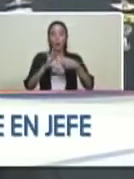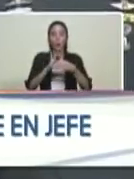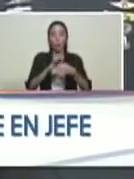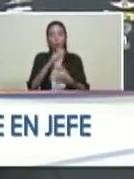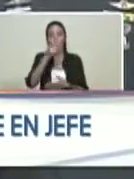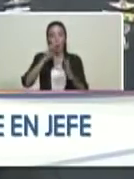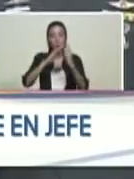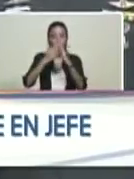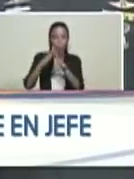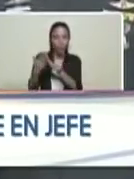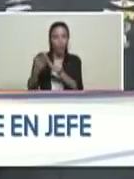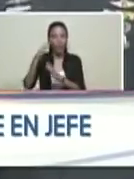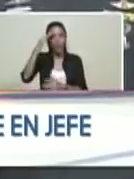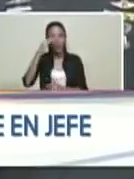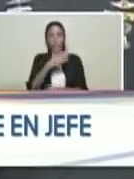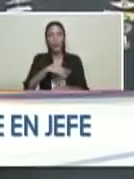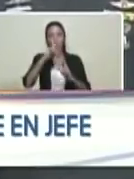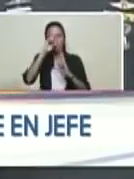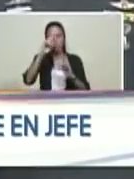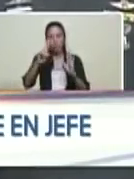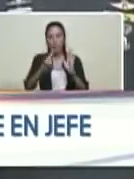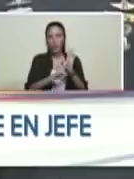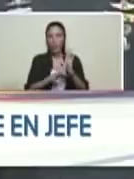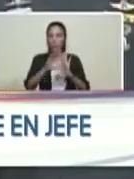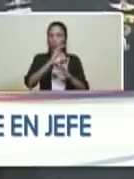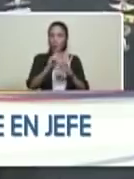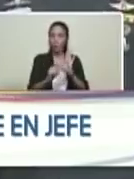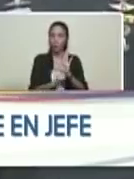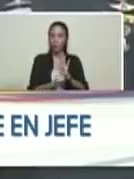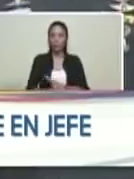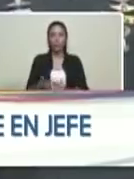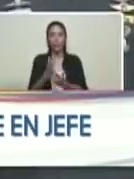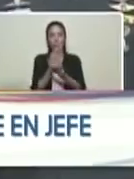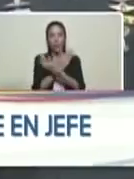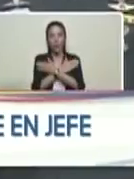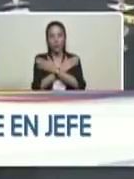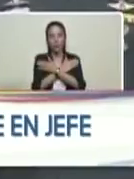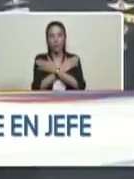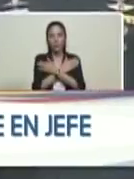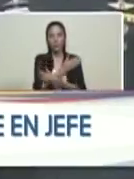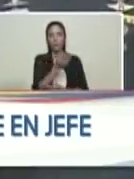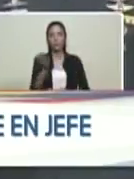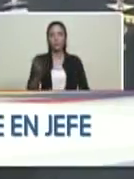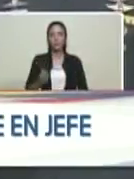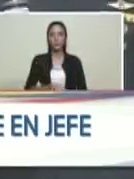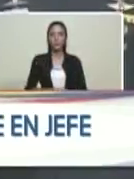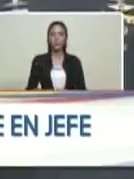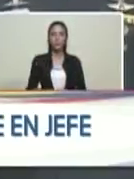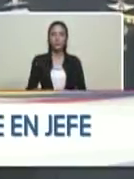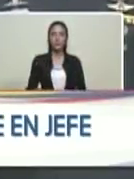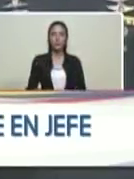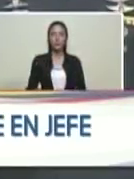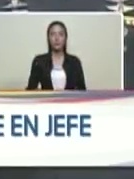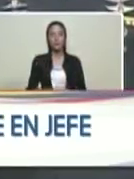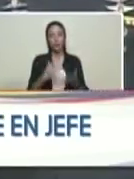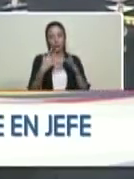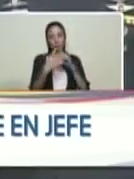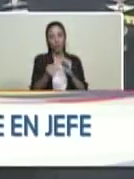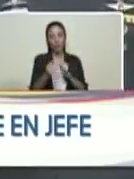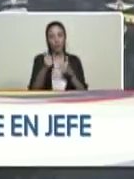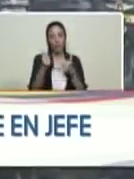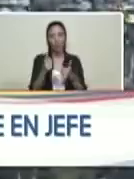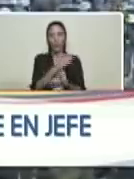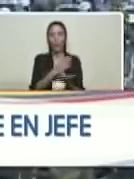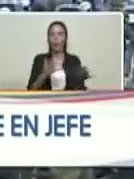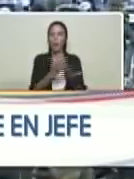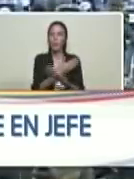hacer respetar la constitución y construir la felicidad del pueblo los felicito señor seres entendidos me command en jefe